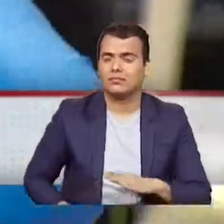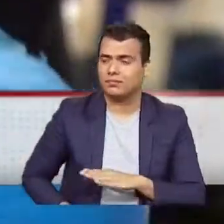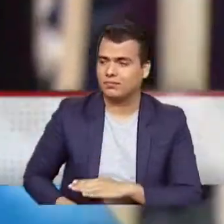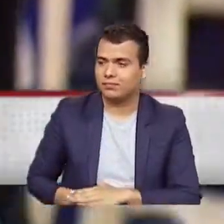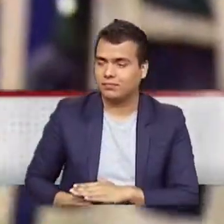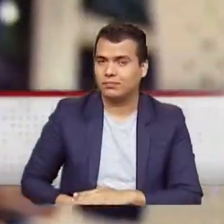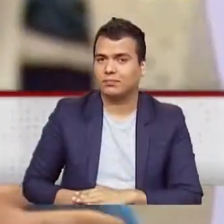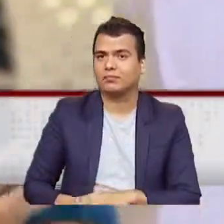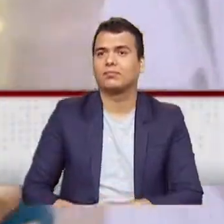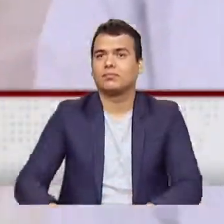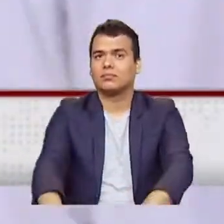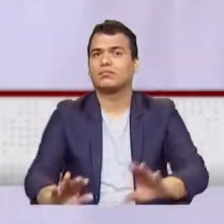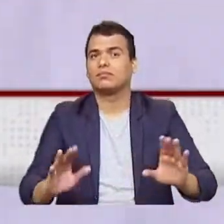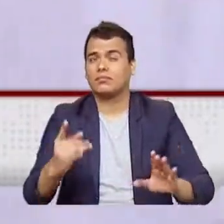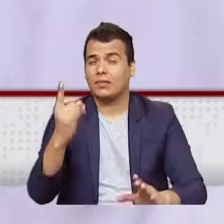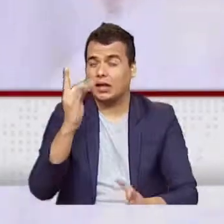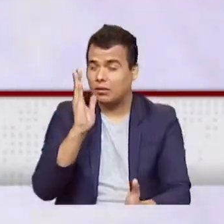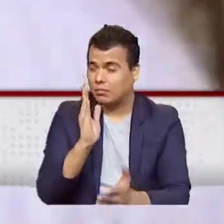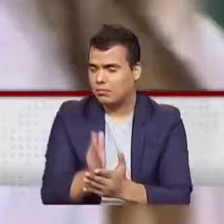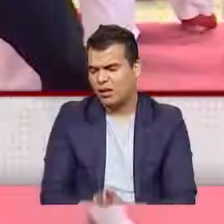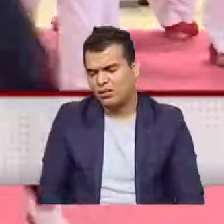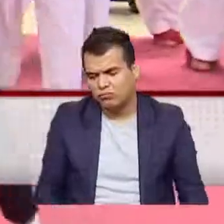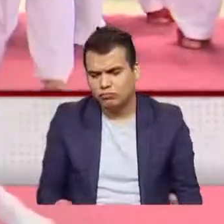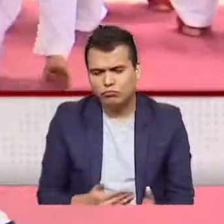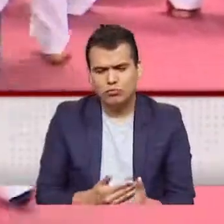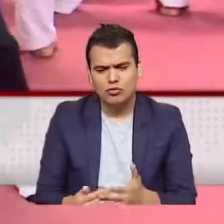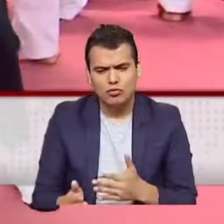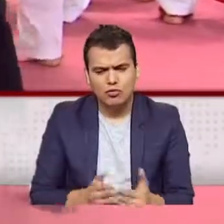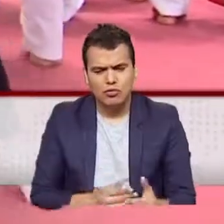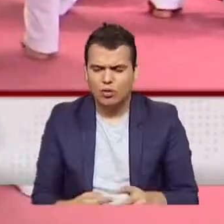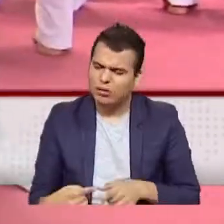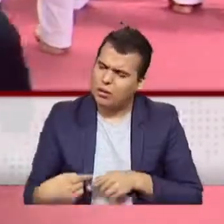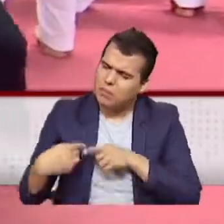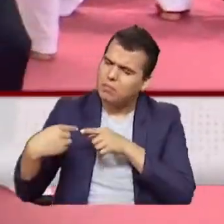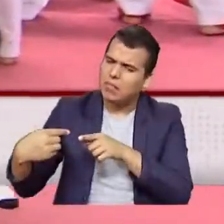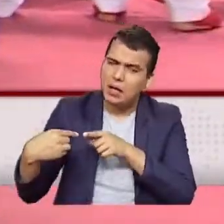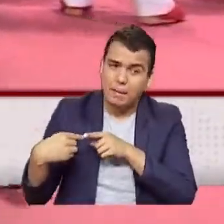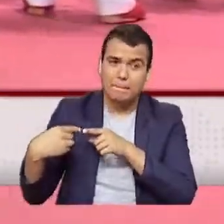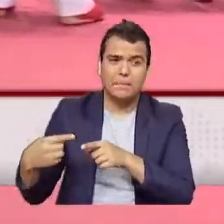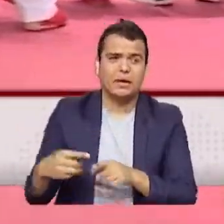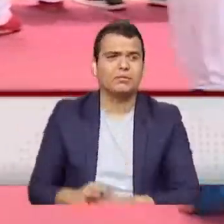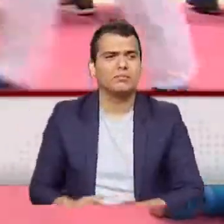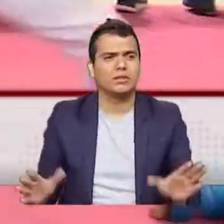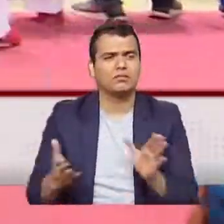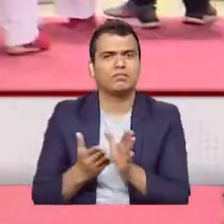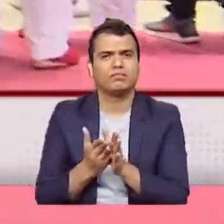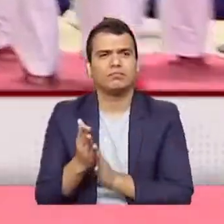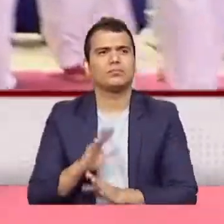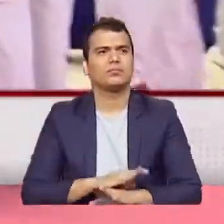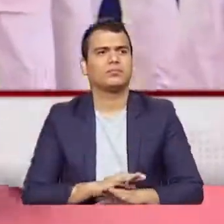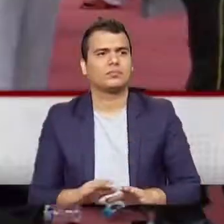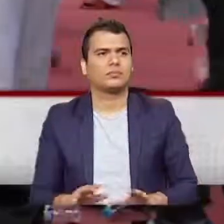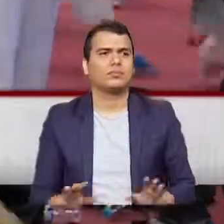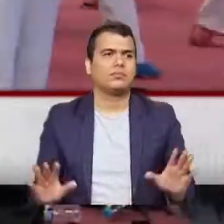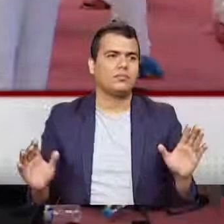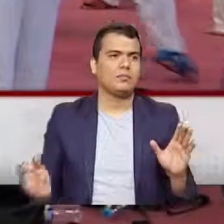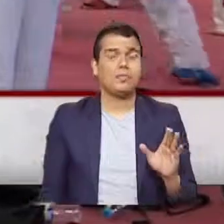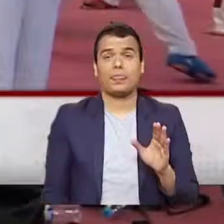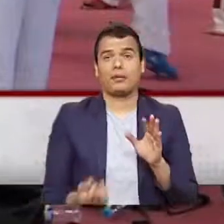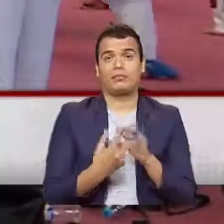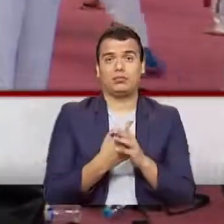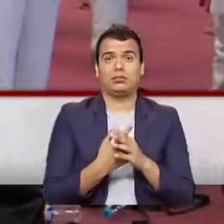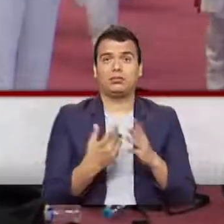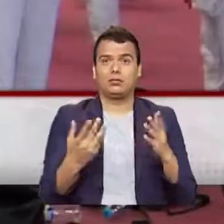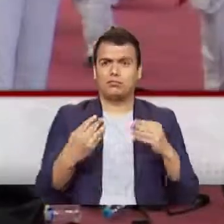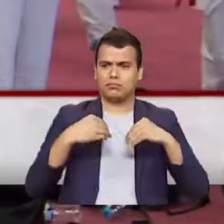ha mostrado que si te caes, te levantas, hay otro combate, hay otra kata. En mi vida fue un punto diferente cuando llegó el karate, porque me ayudó a estar